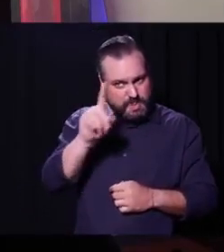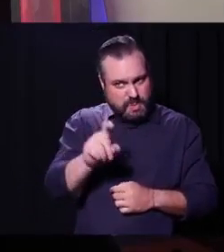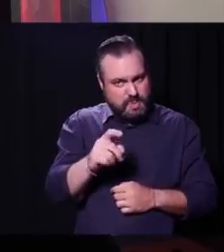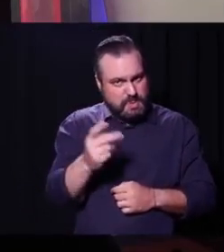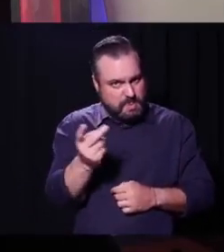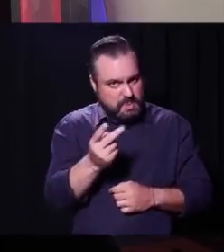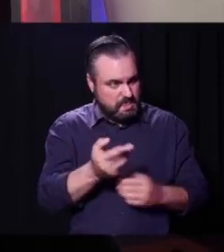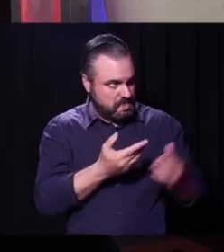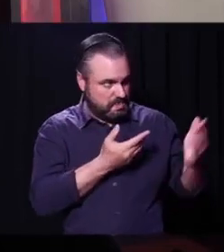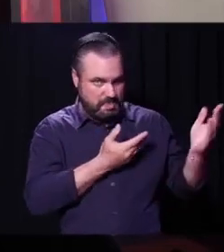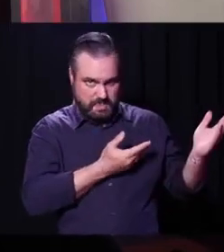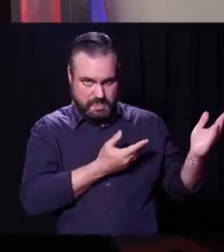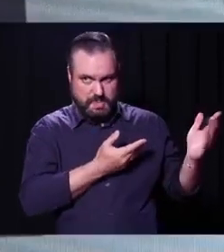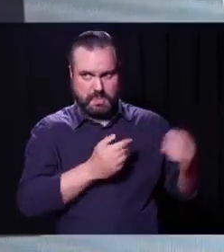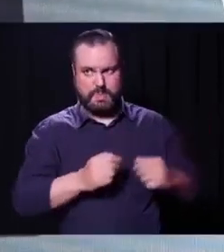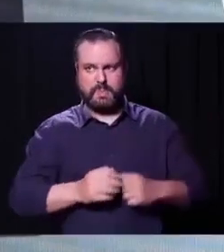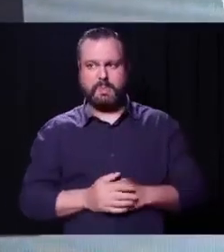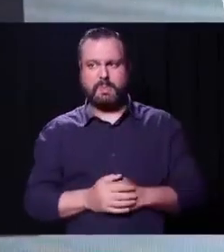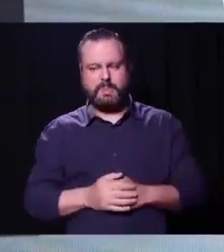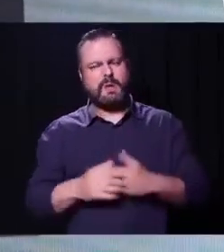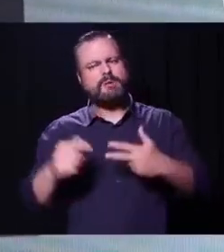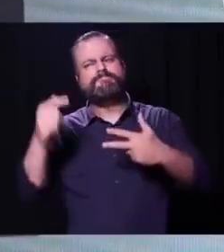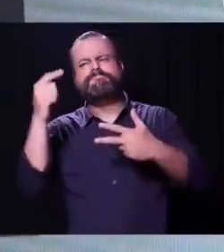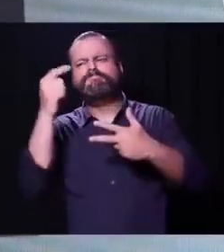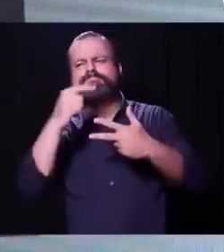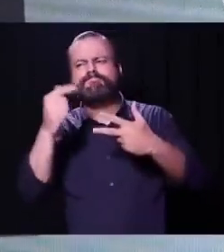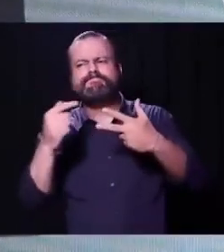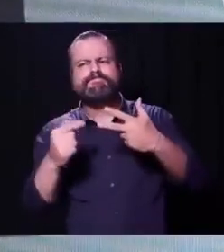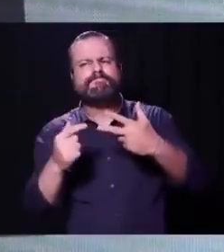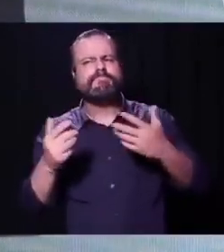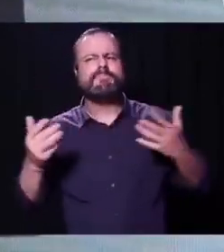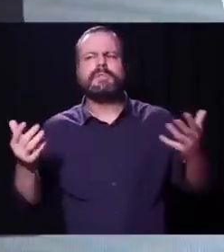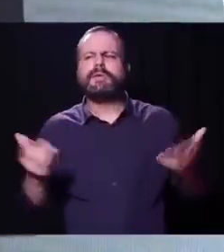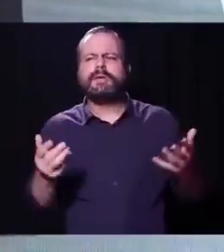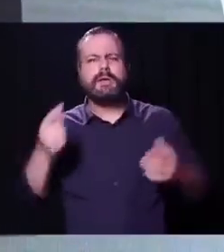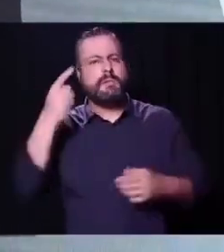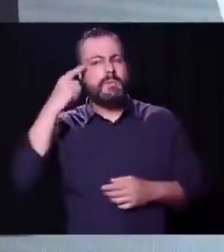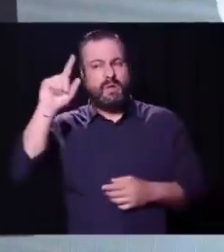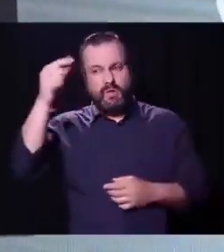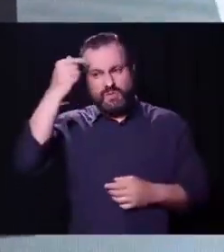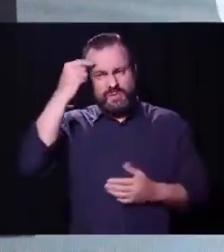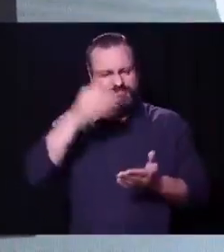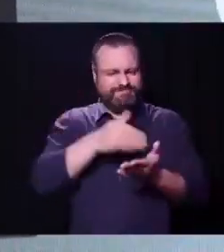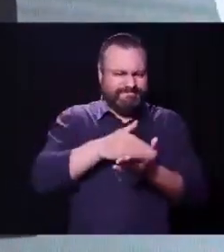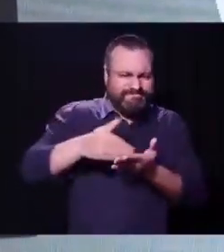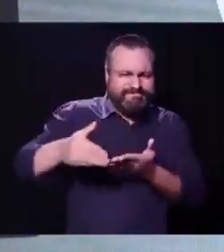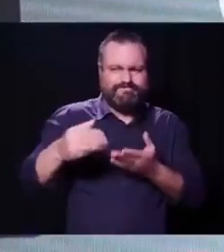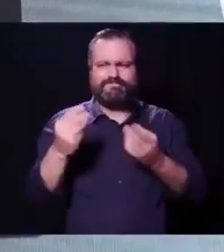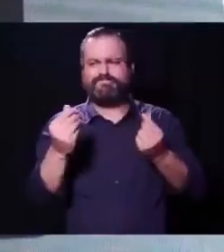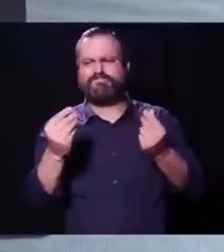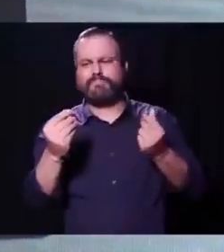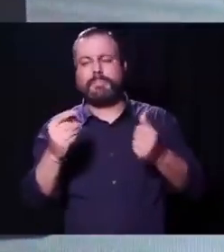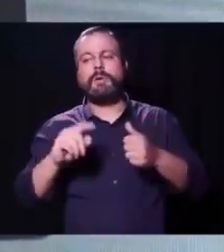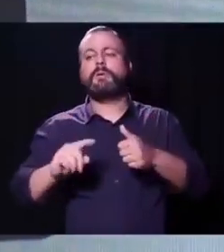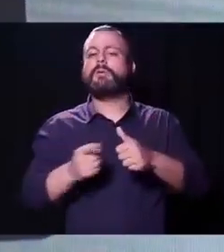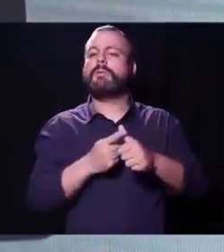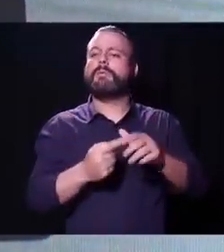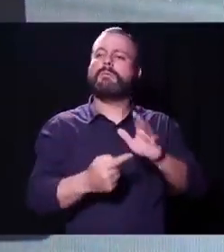de esa solicitud del gobierno de solicitar 300 millones adicionales, lo primero que tiene que demostrar este